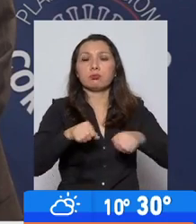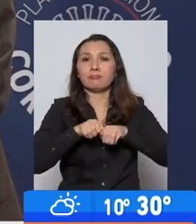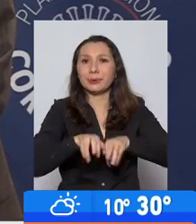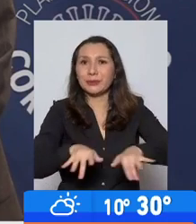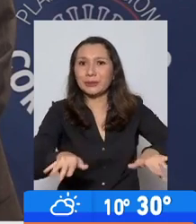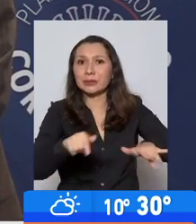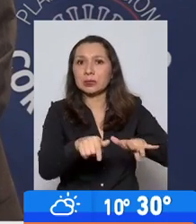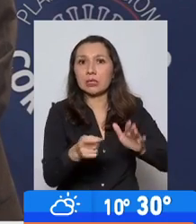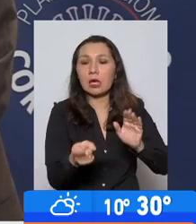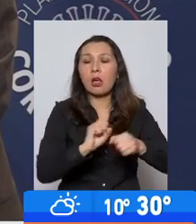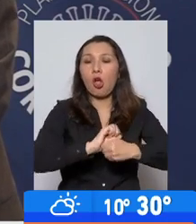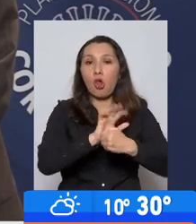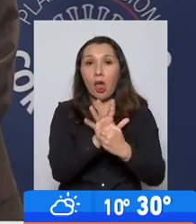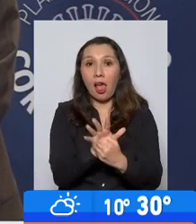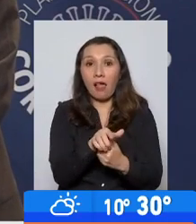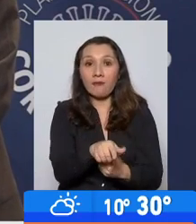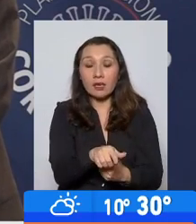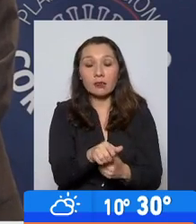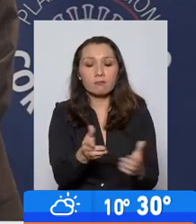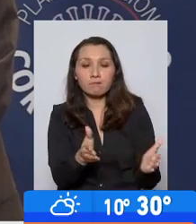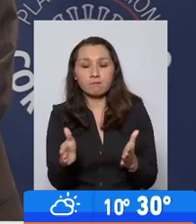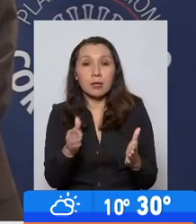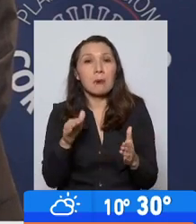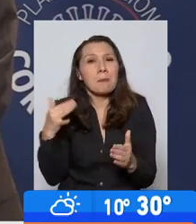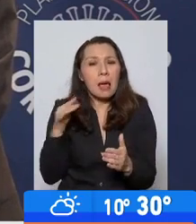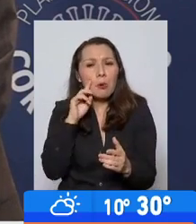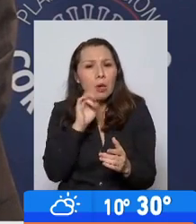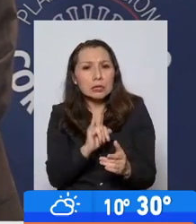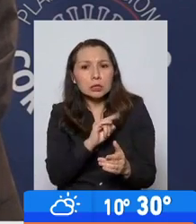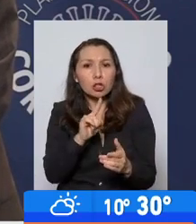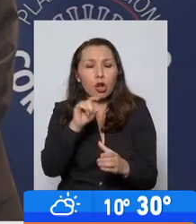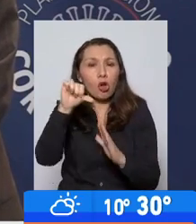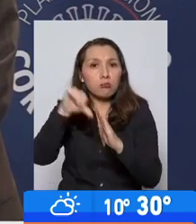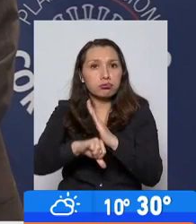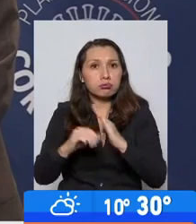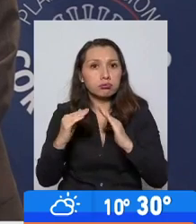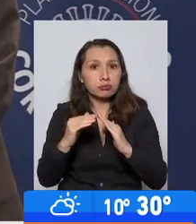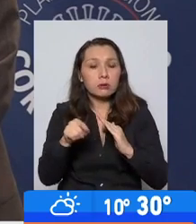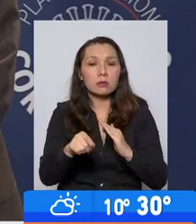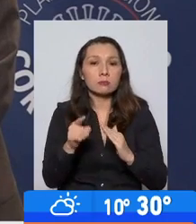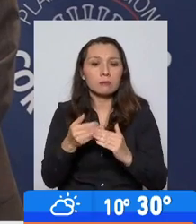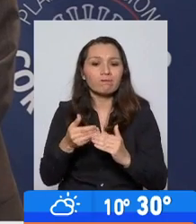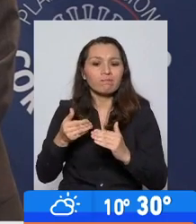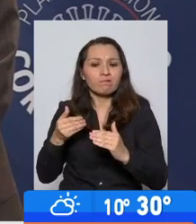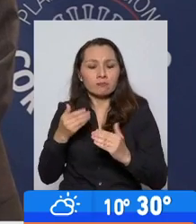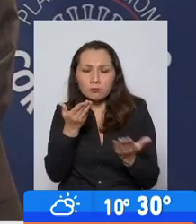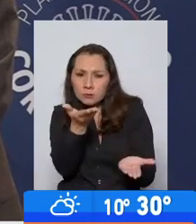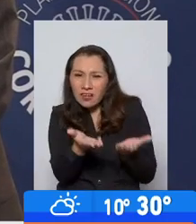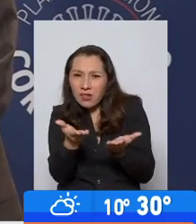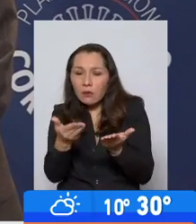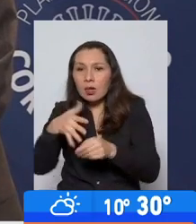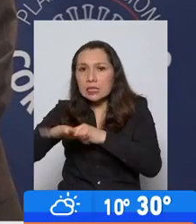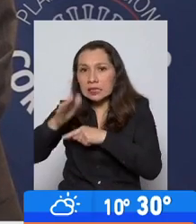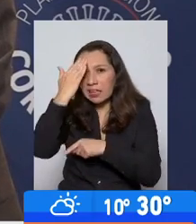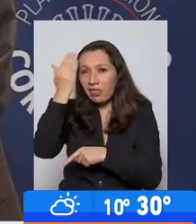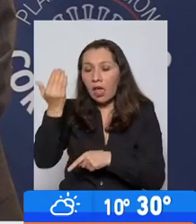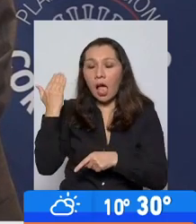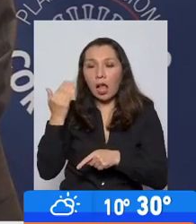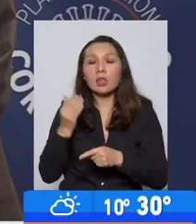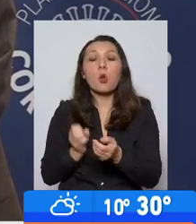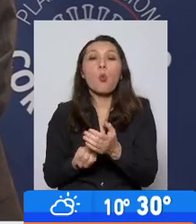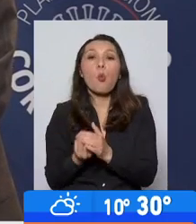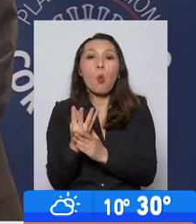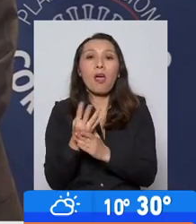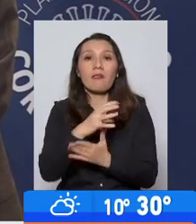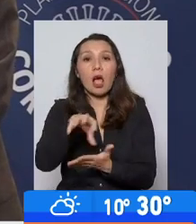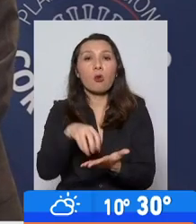de casos nuevos, que es el parámetro más importante que estamos midiendo durante los últimos 15 días, ingresa